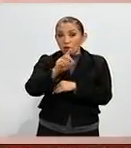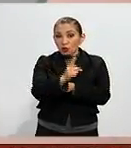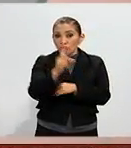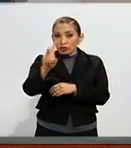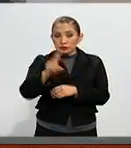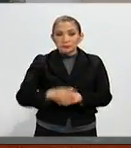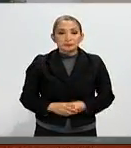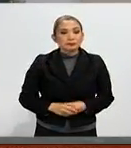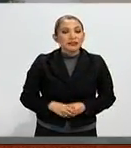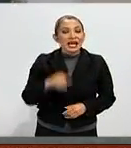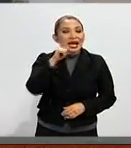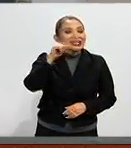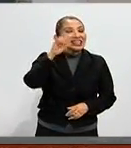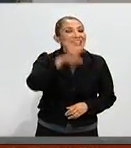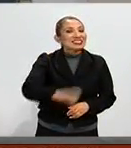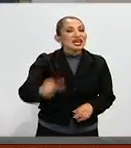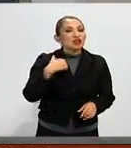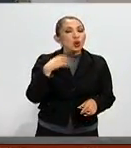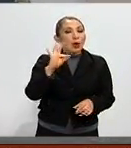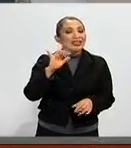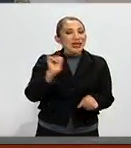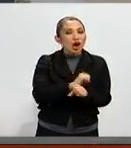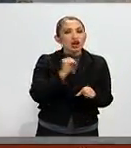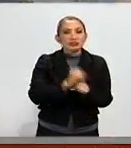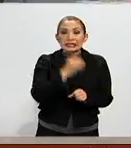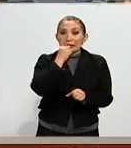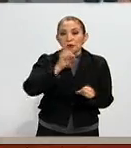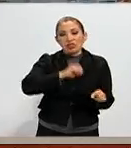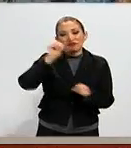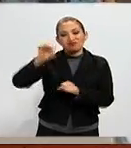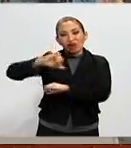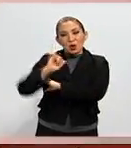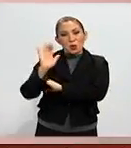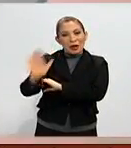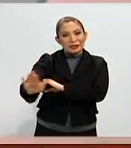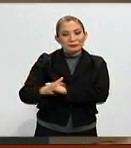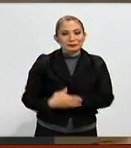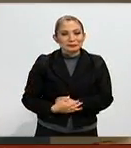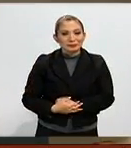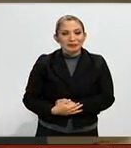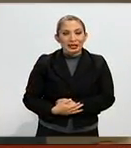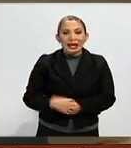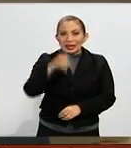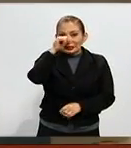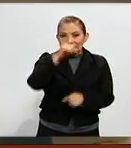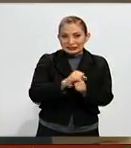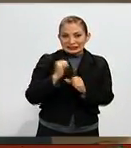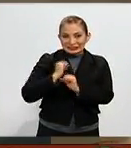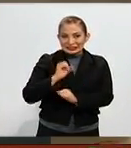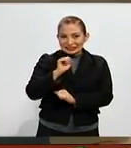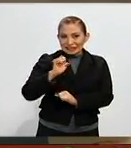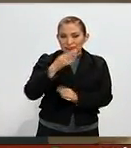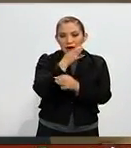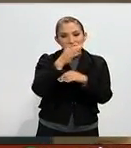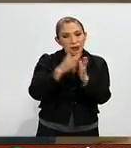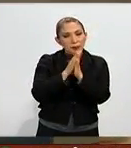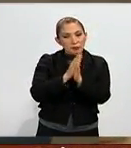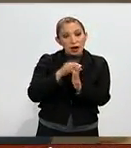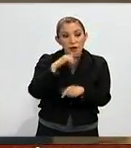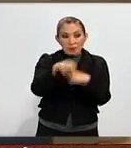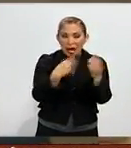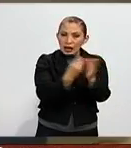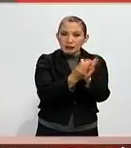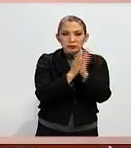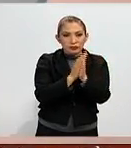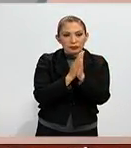2. Ayer 540 vehículos fueron remitidos al corralón. El secretario de Educación hace un llamado para no faltar